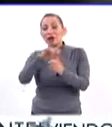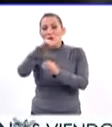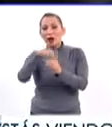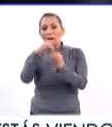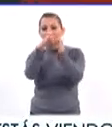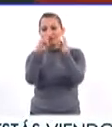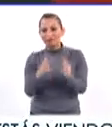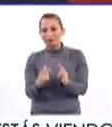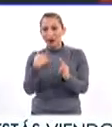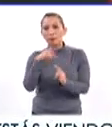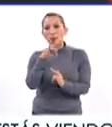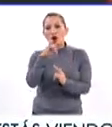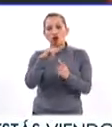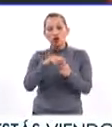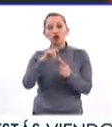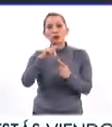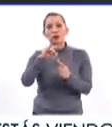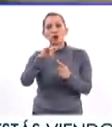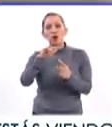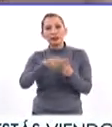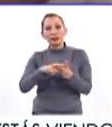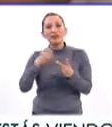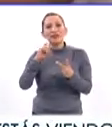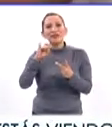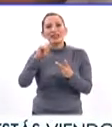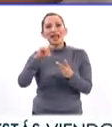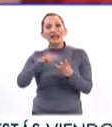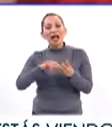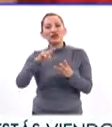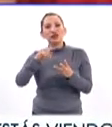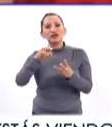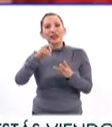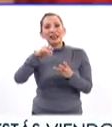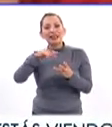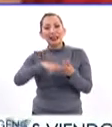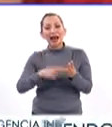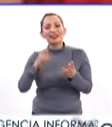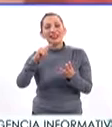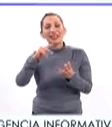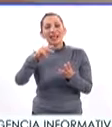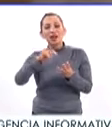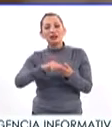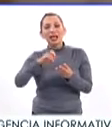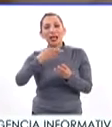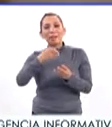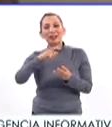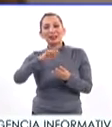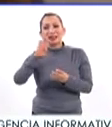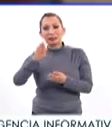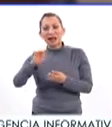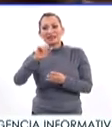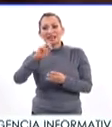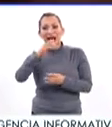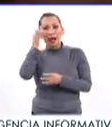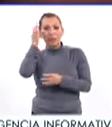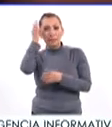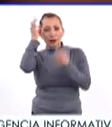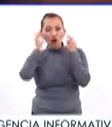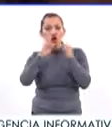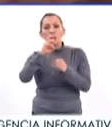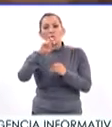vacunación. Poliomielitis, tuberculosis, difteria, tosferina, tétanos, hepatitis B,